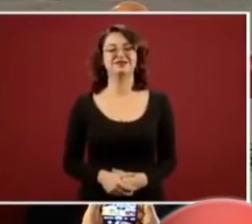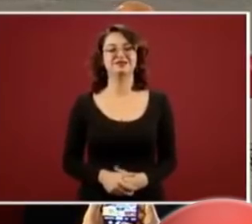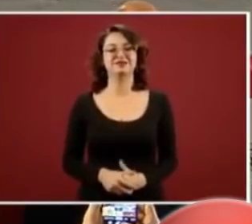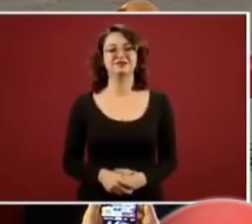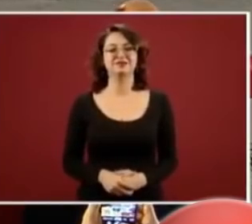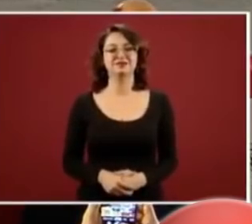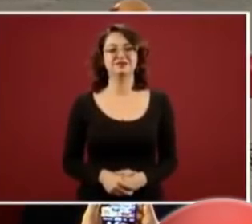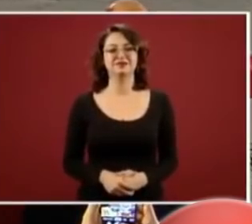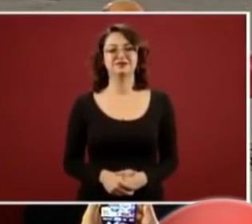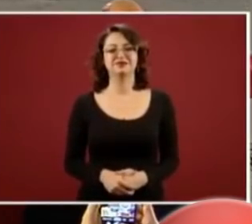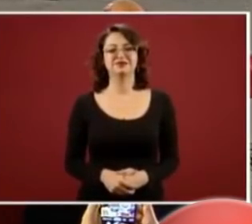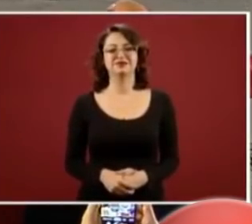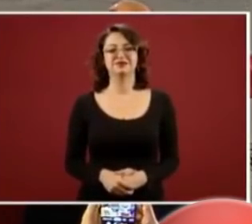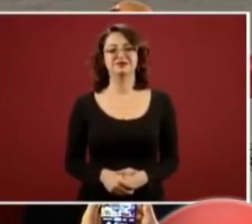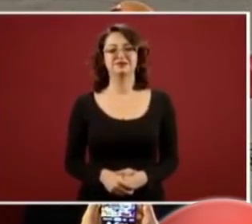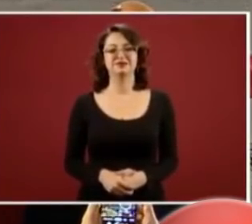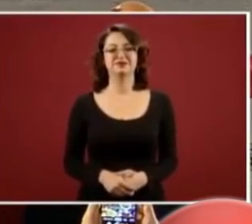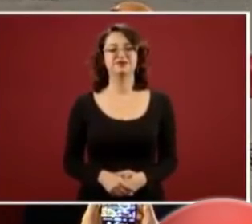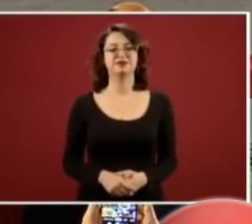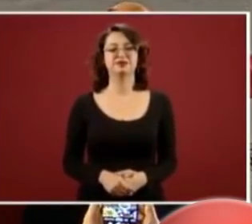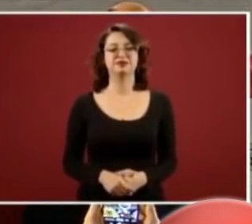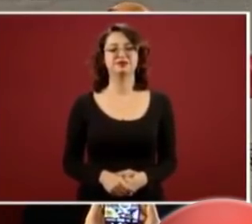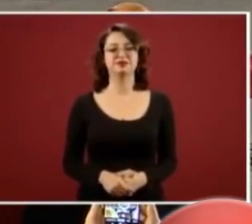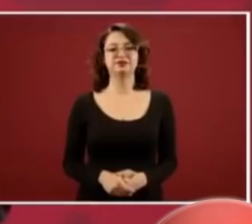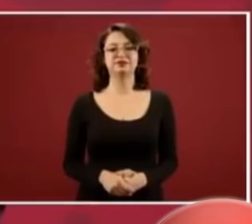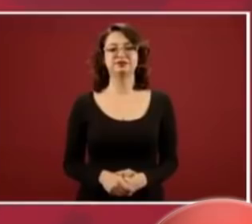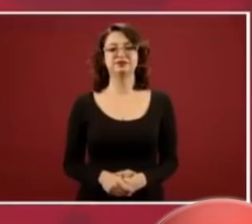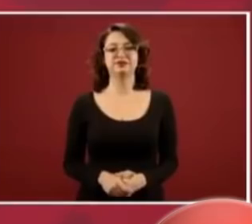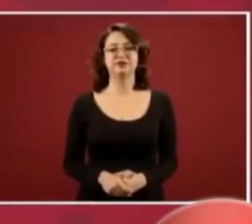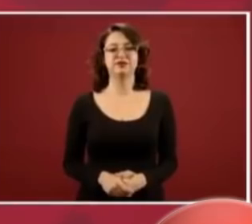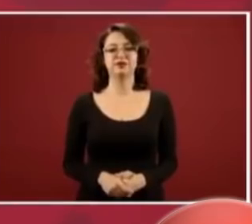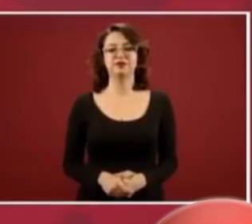vamos a tratar